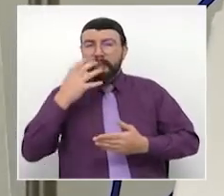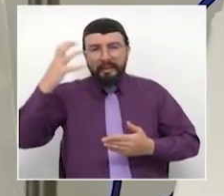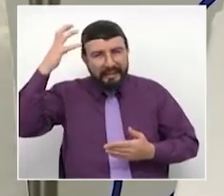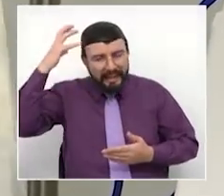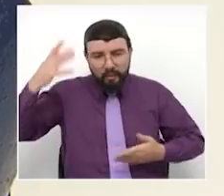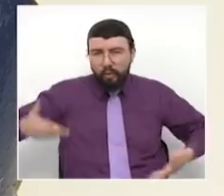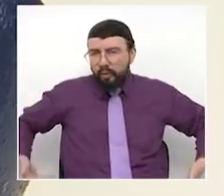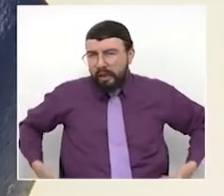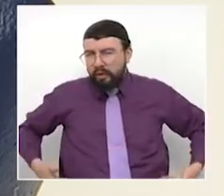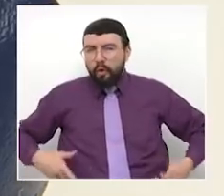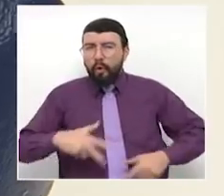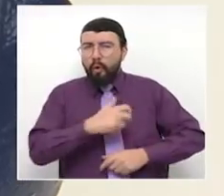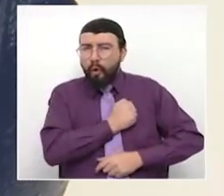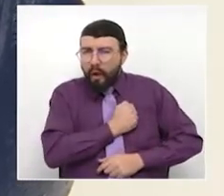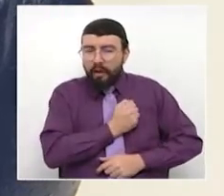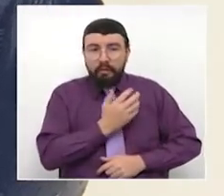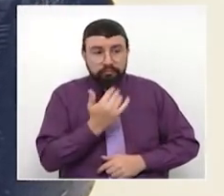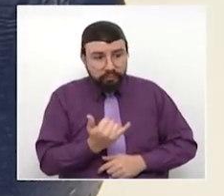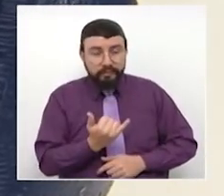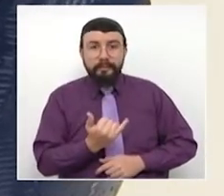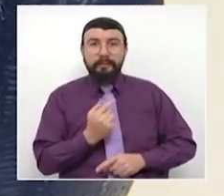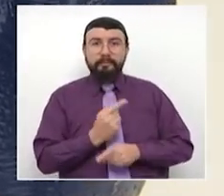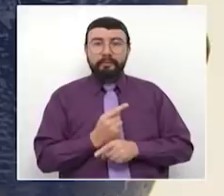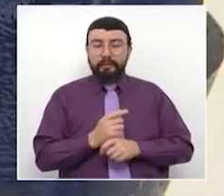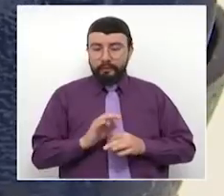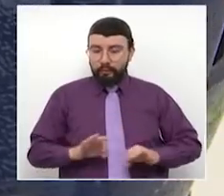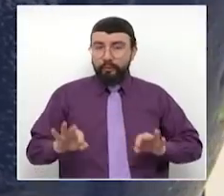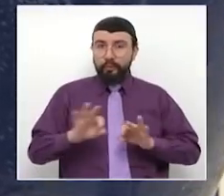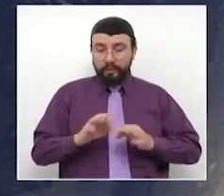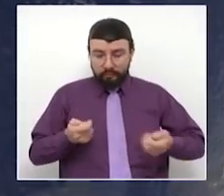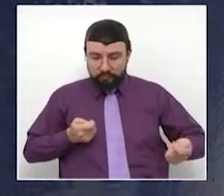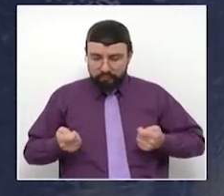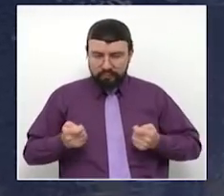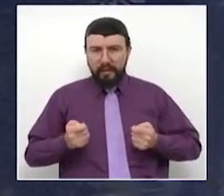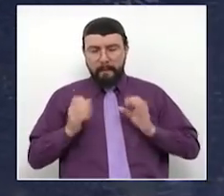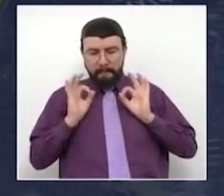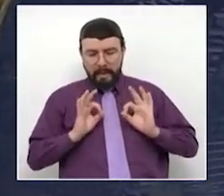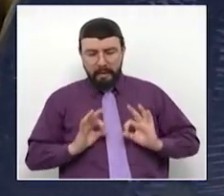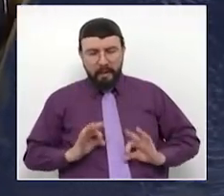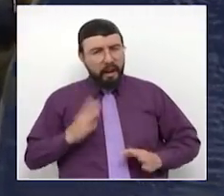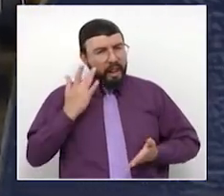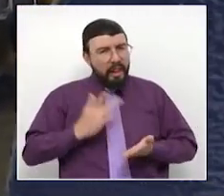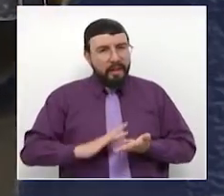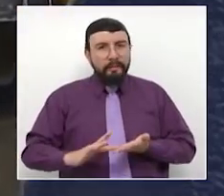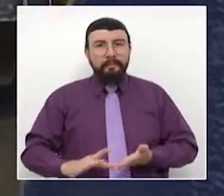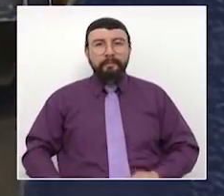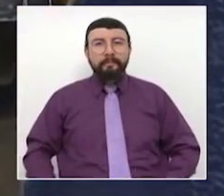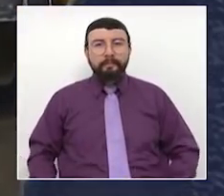riñón y corazón, como resultado de la disminución de la concentración de radicales libres.